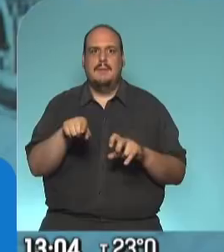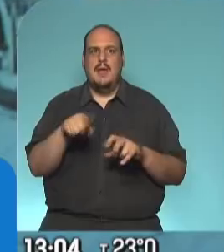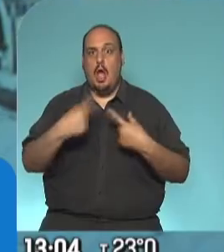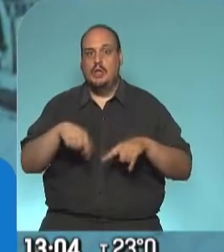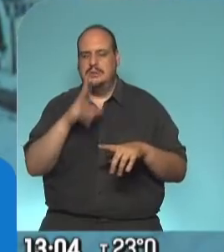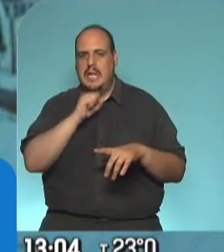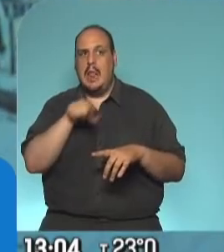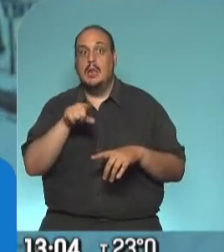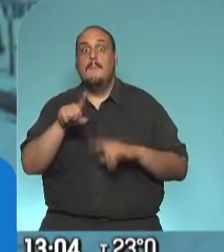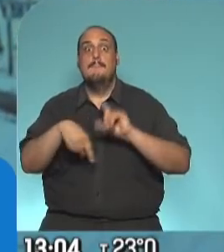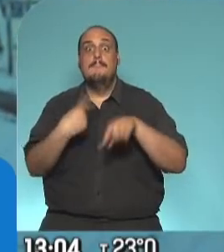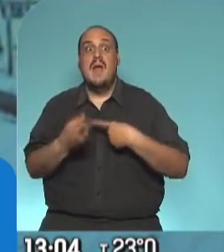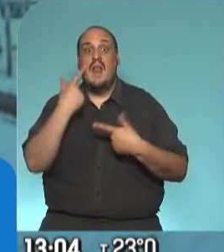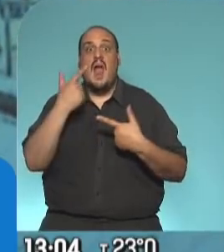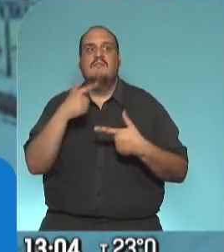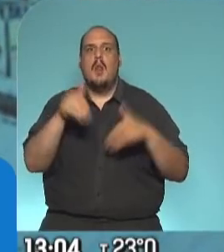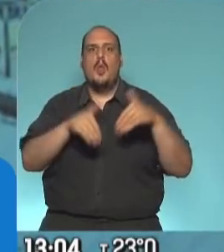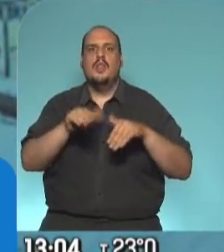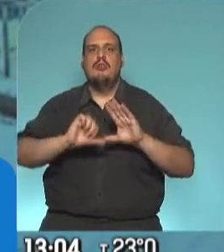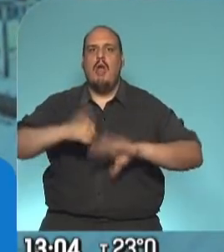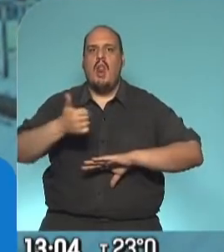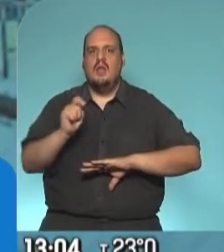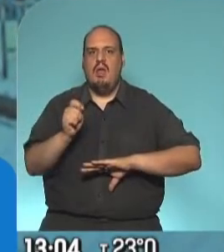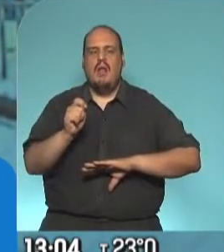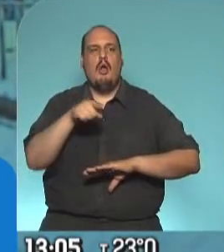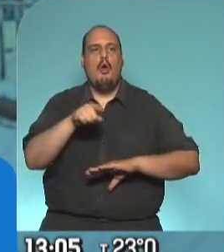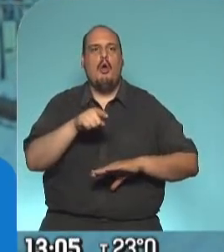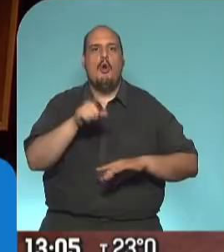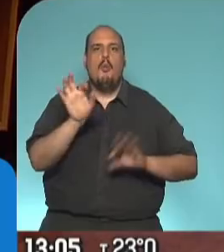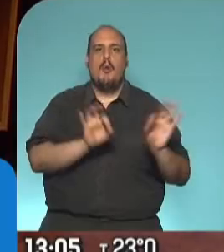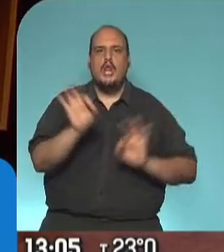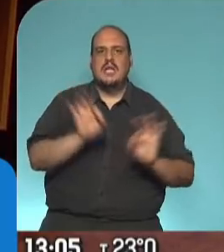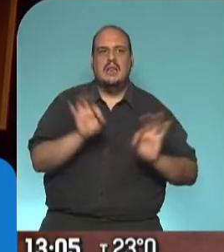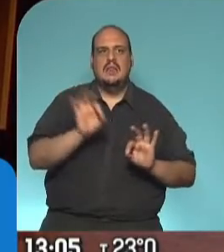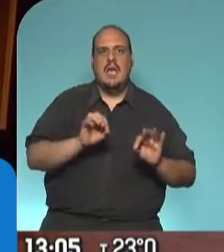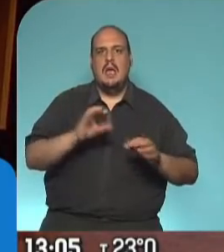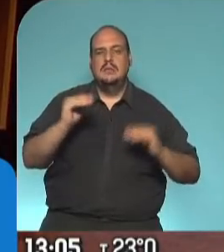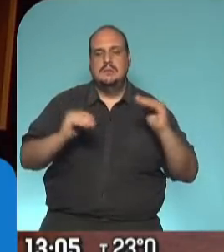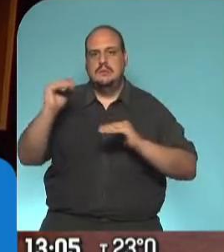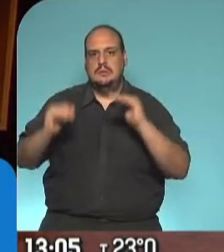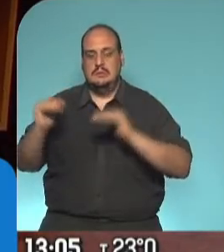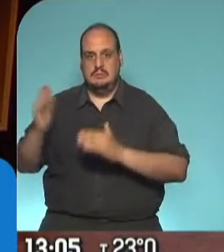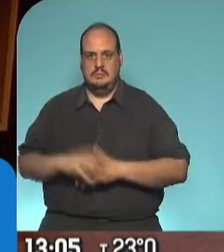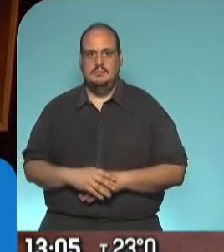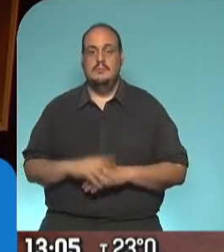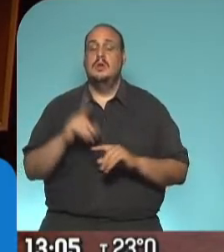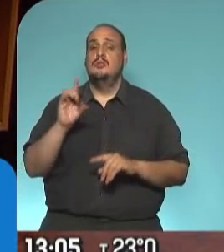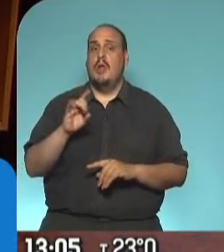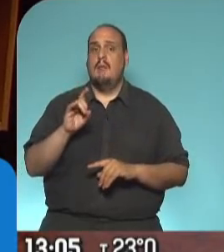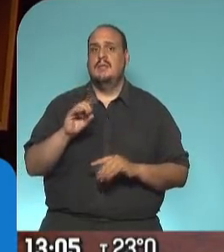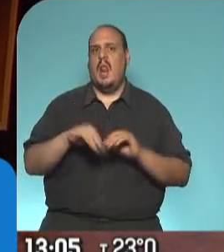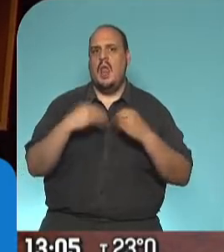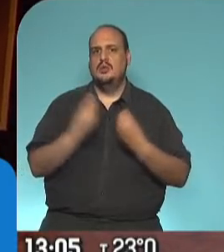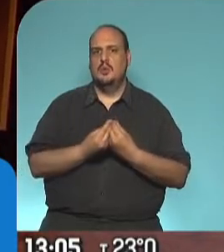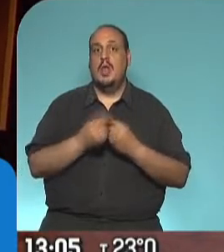mañana cuando se conozcan los resultados, mientras se vayan conociendo los resultados. Sí, porque no es solo que se conozcan los resultados, sino también si los